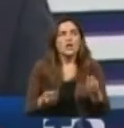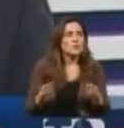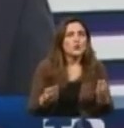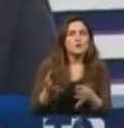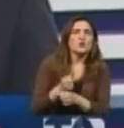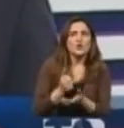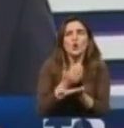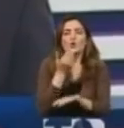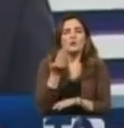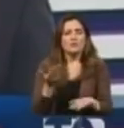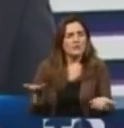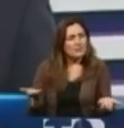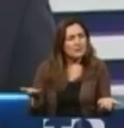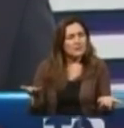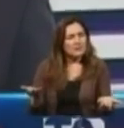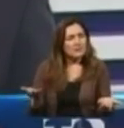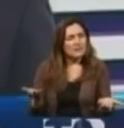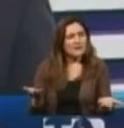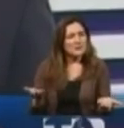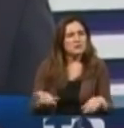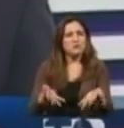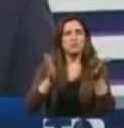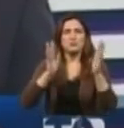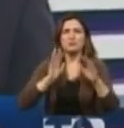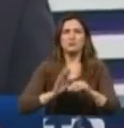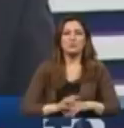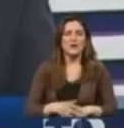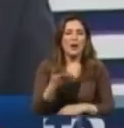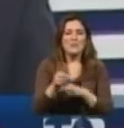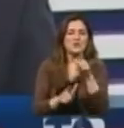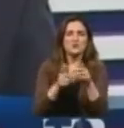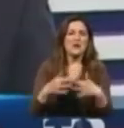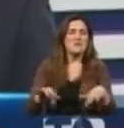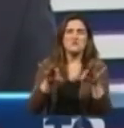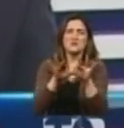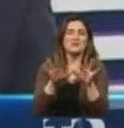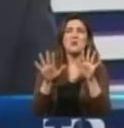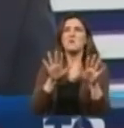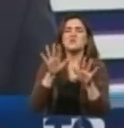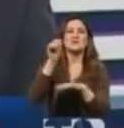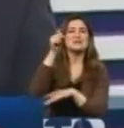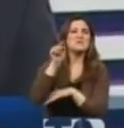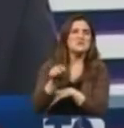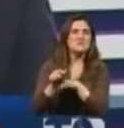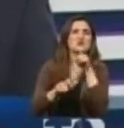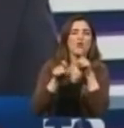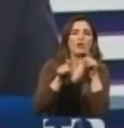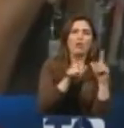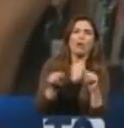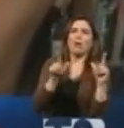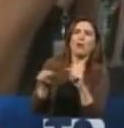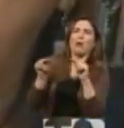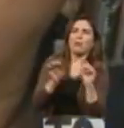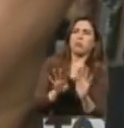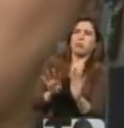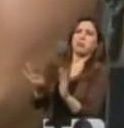zonas de frontera, cuando todos sabemos que este rato ya tenemos una cantidad relativamente importante de alrededor de 10.000 personas desplazadas. Por